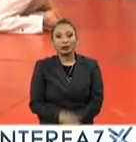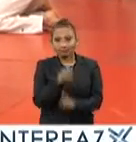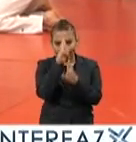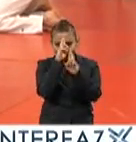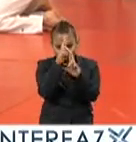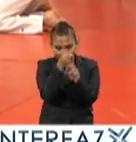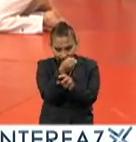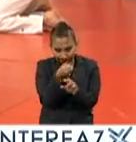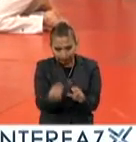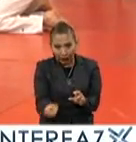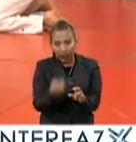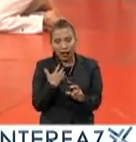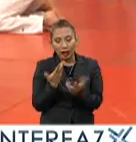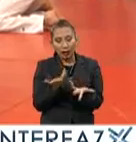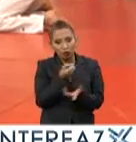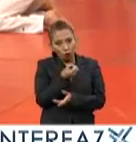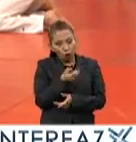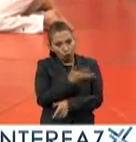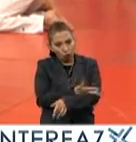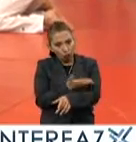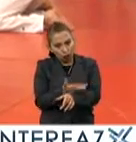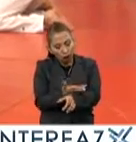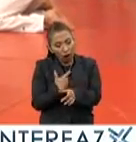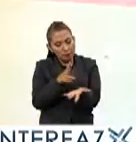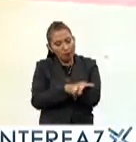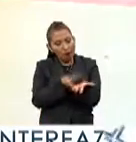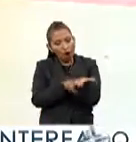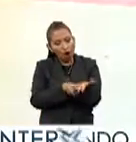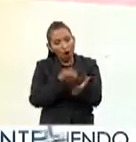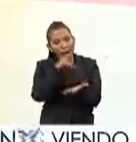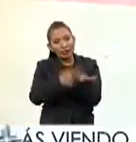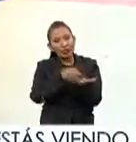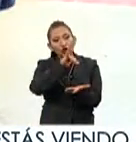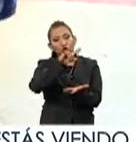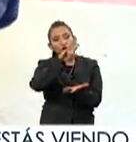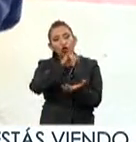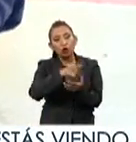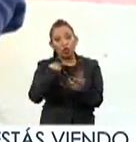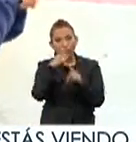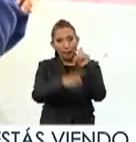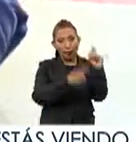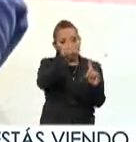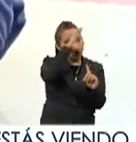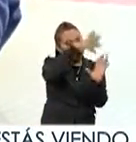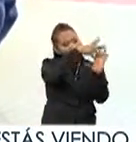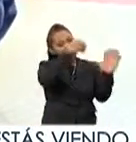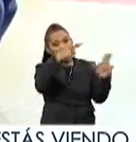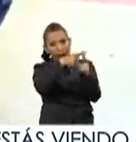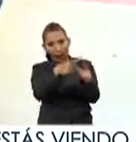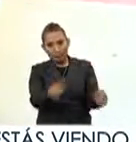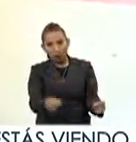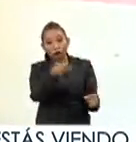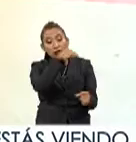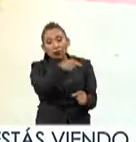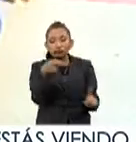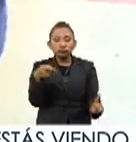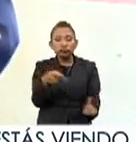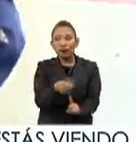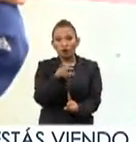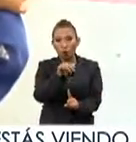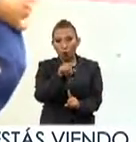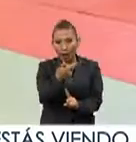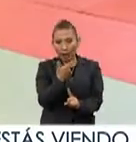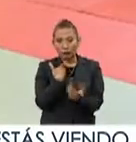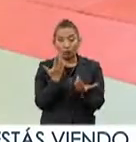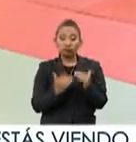Solemnidad, disciplina, respeto, honor. Valores que coexisten en el judo, un deporte emergido de la cultura milenaria japonesa, cuyo objetivo no es